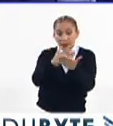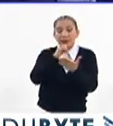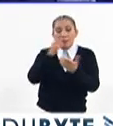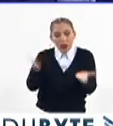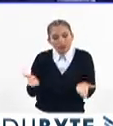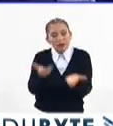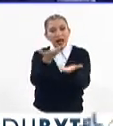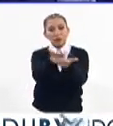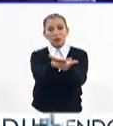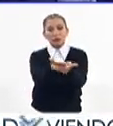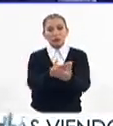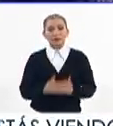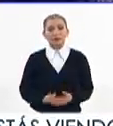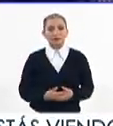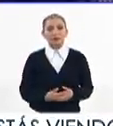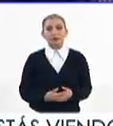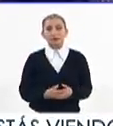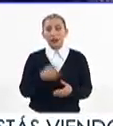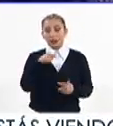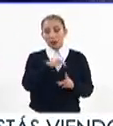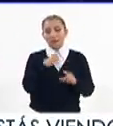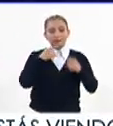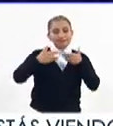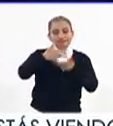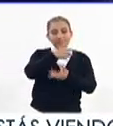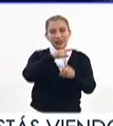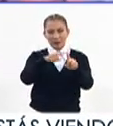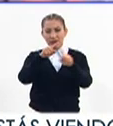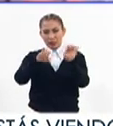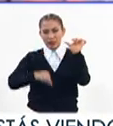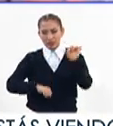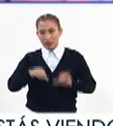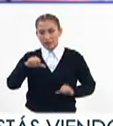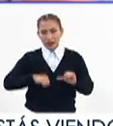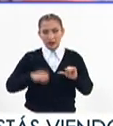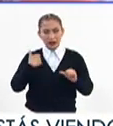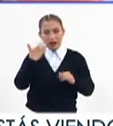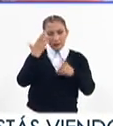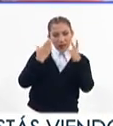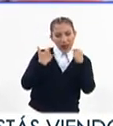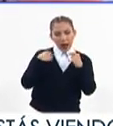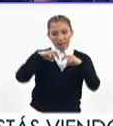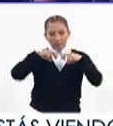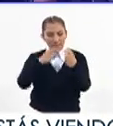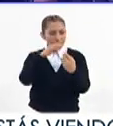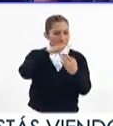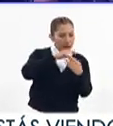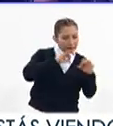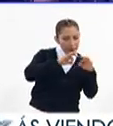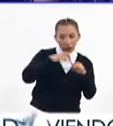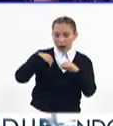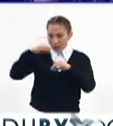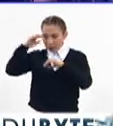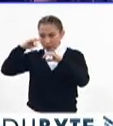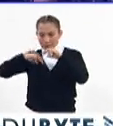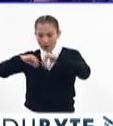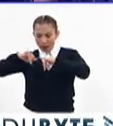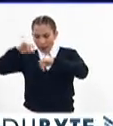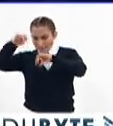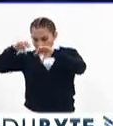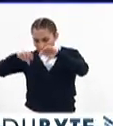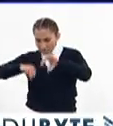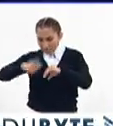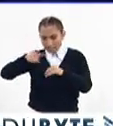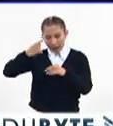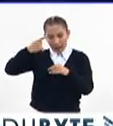sino lanzar propuestas. Por medio del diálogo y diversas actividades didácticas como mesas de trabajo y mapas mentales, los